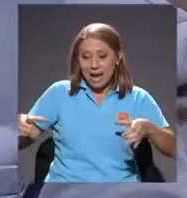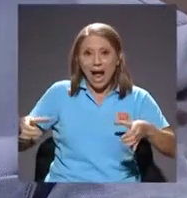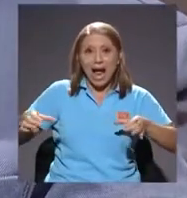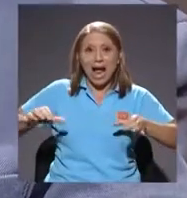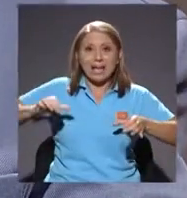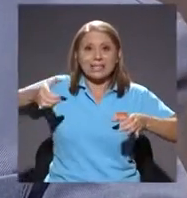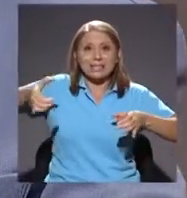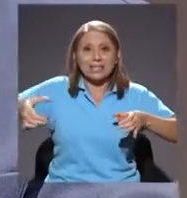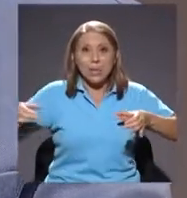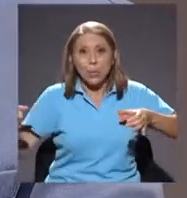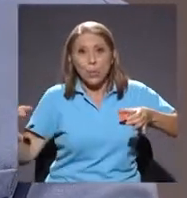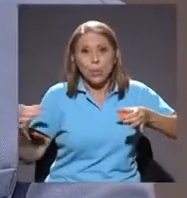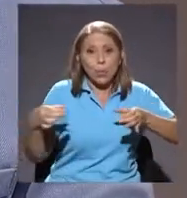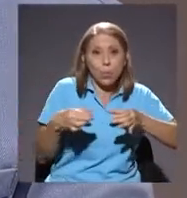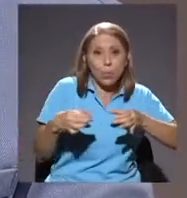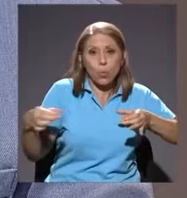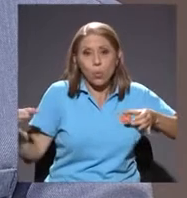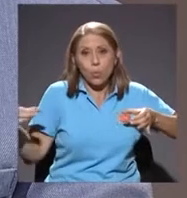producto